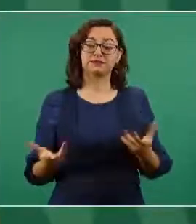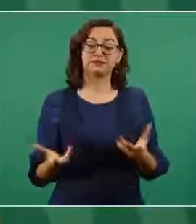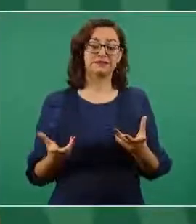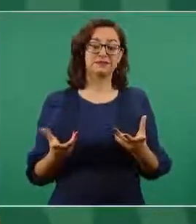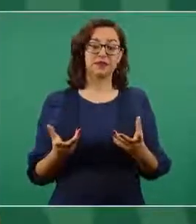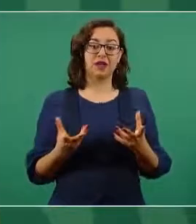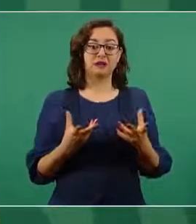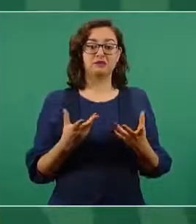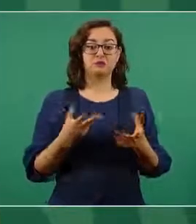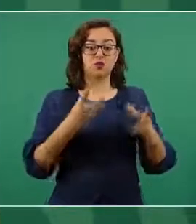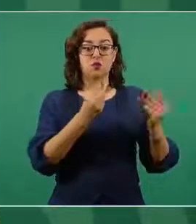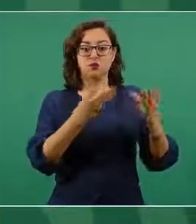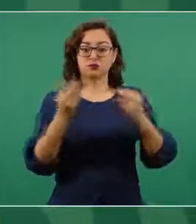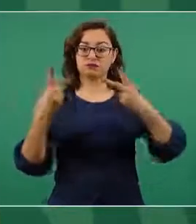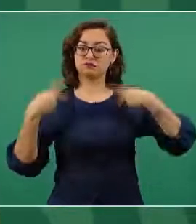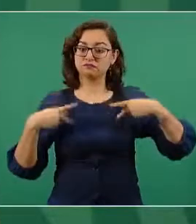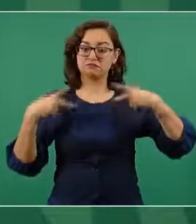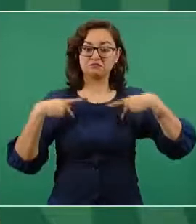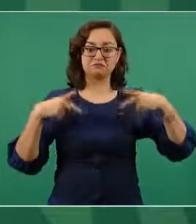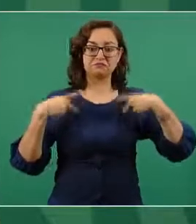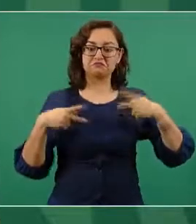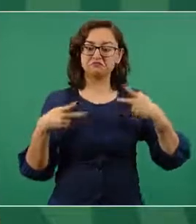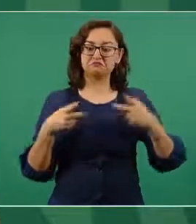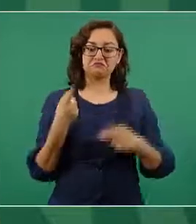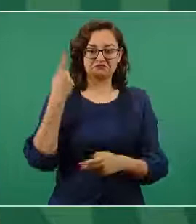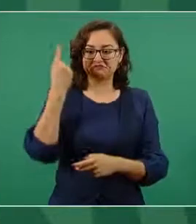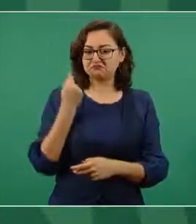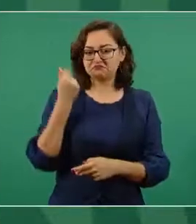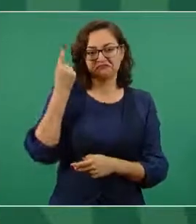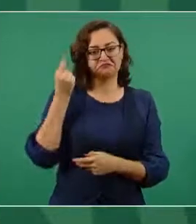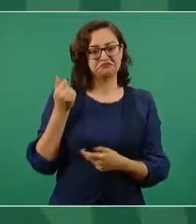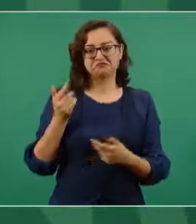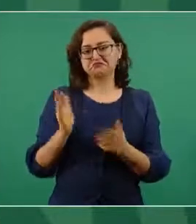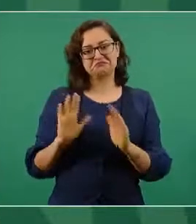prestaciones a trabajadores y